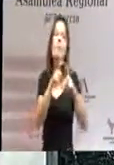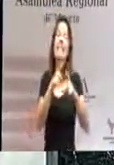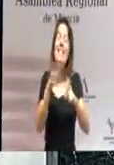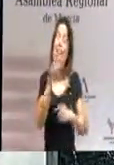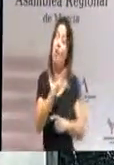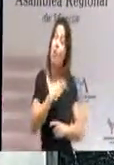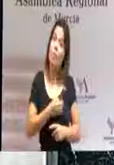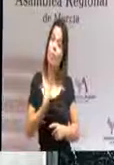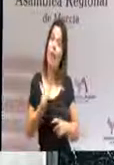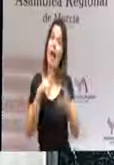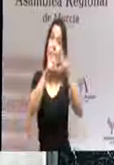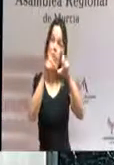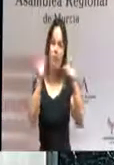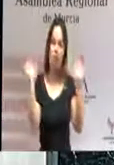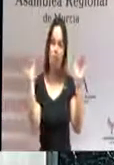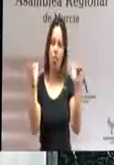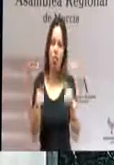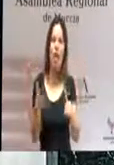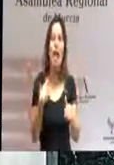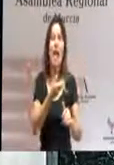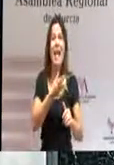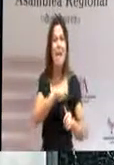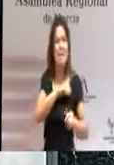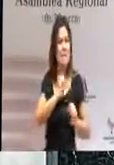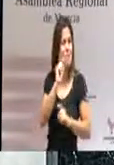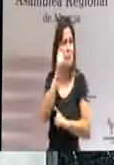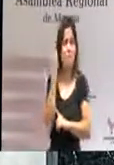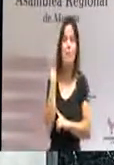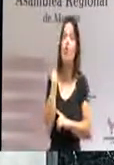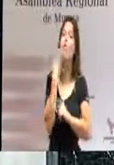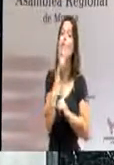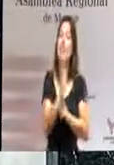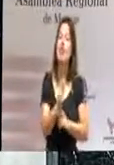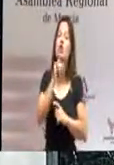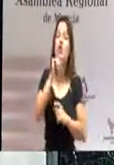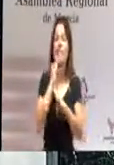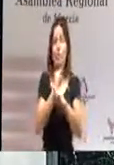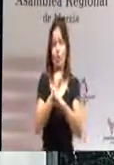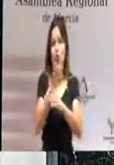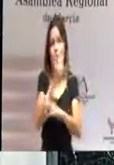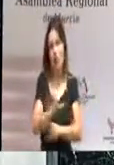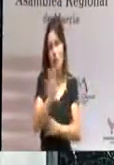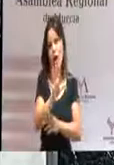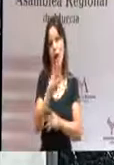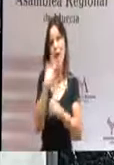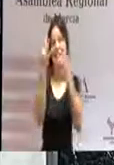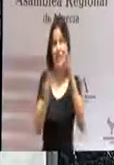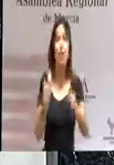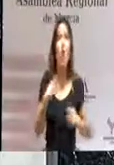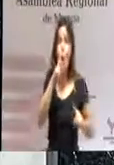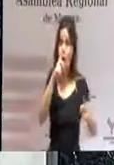de creación de empresas de toda España, datos del Instituto Nacional de Estadística, y eso en el primer año de su